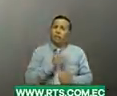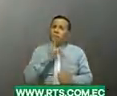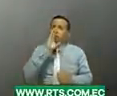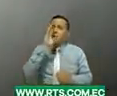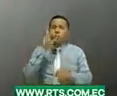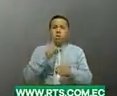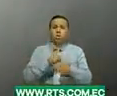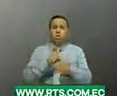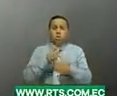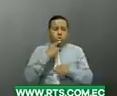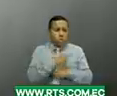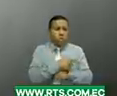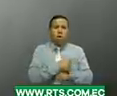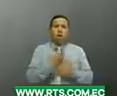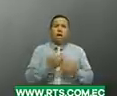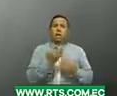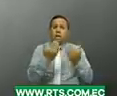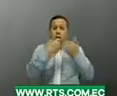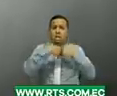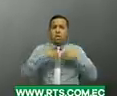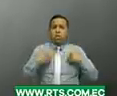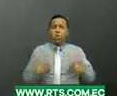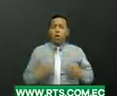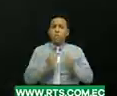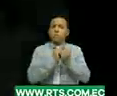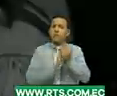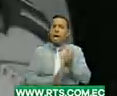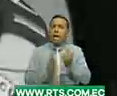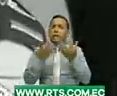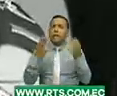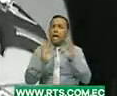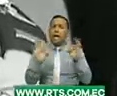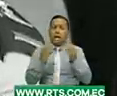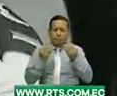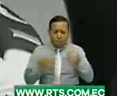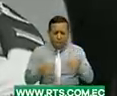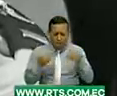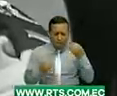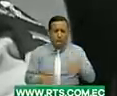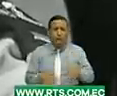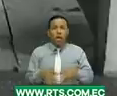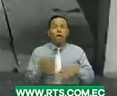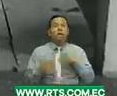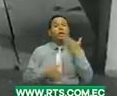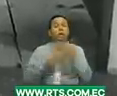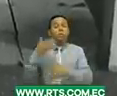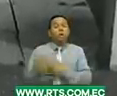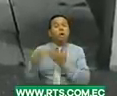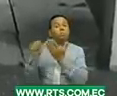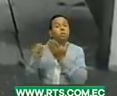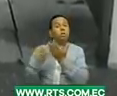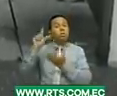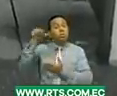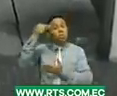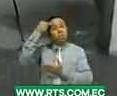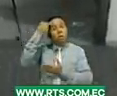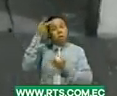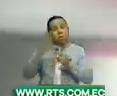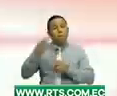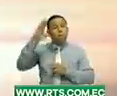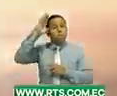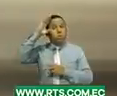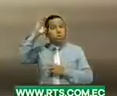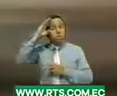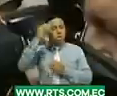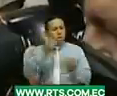tenía sangre en el cuerpo. Su anhelo llegó a oídos del ministro de Gobierno y de la Policía